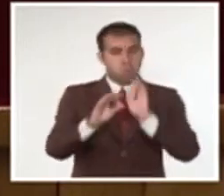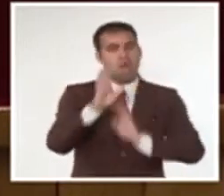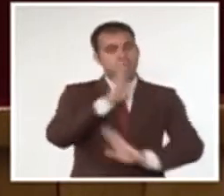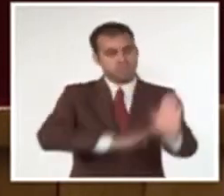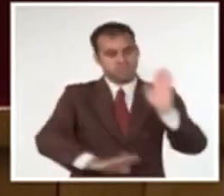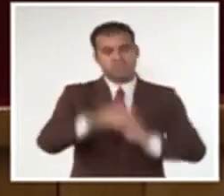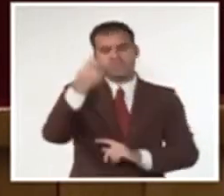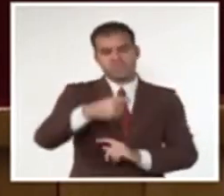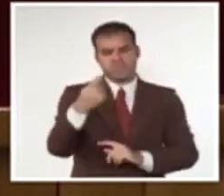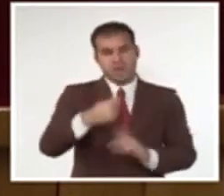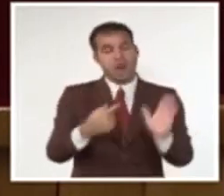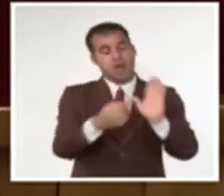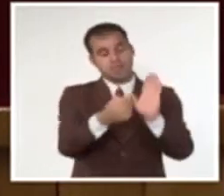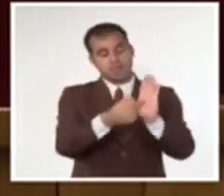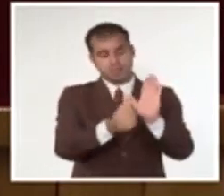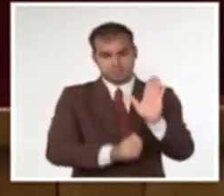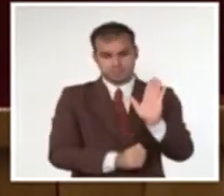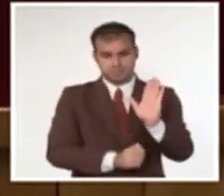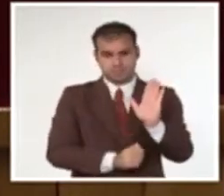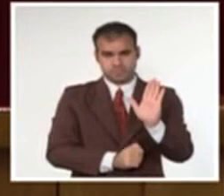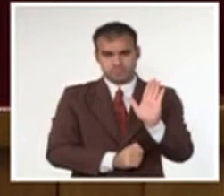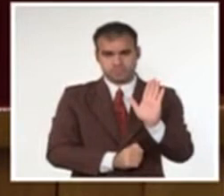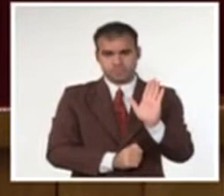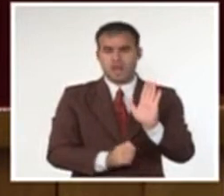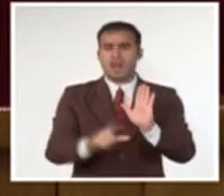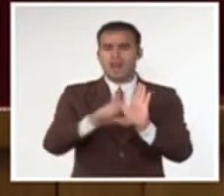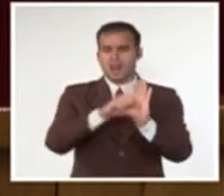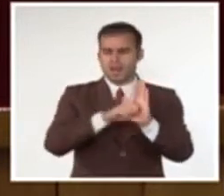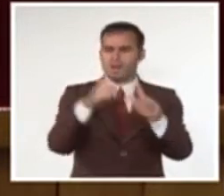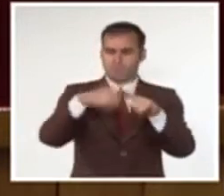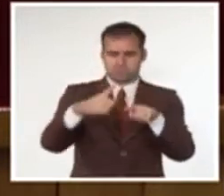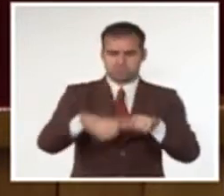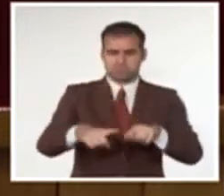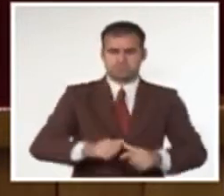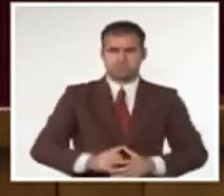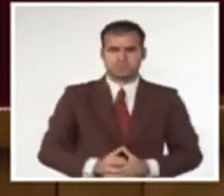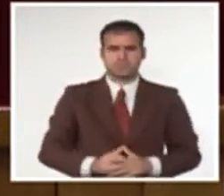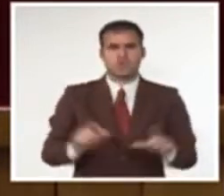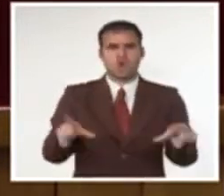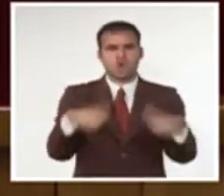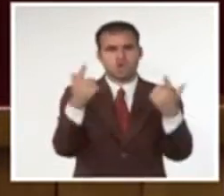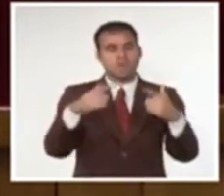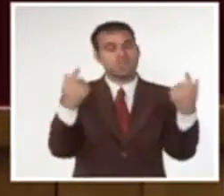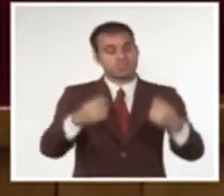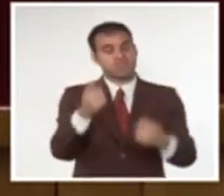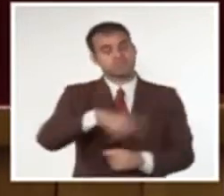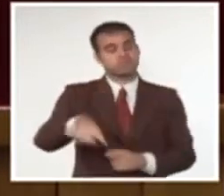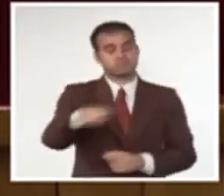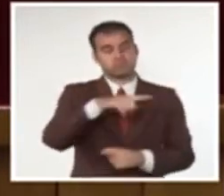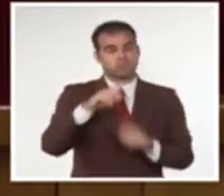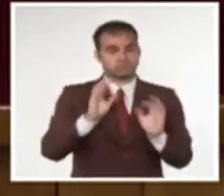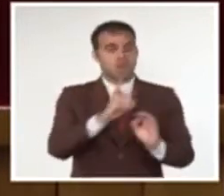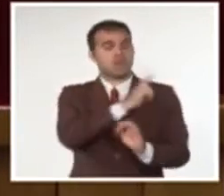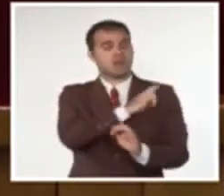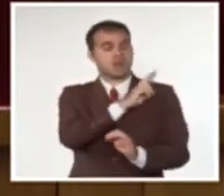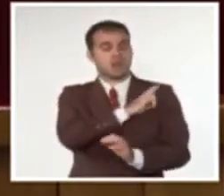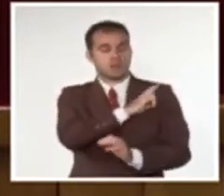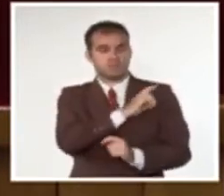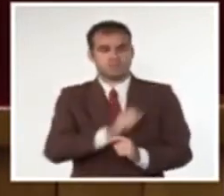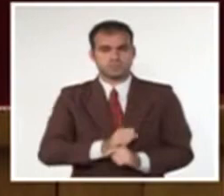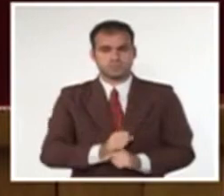en la Constitución, los tratados y las leyes, el cumplimiento de los deberes, la responsabilidad y